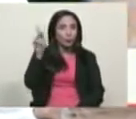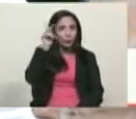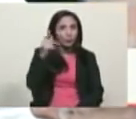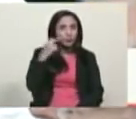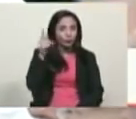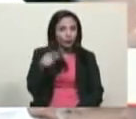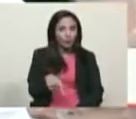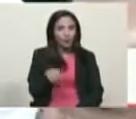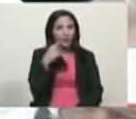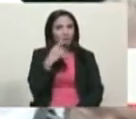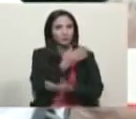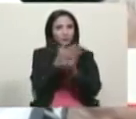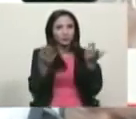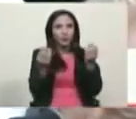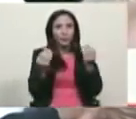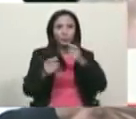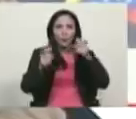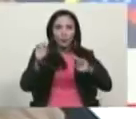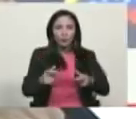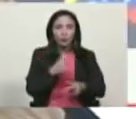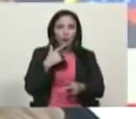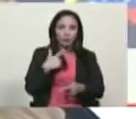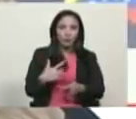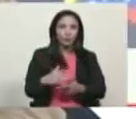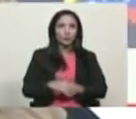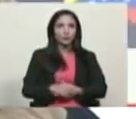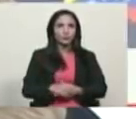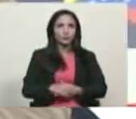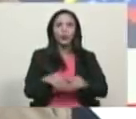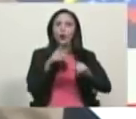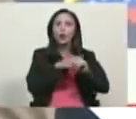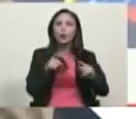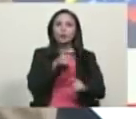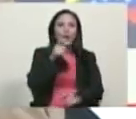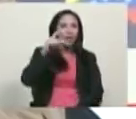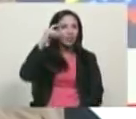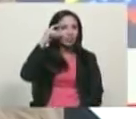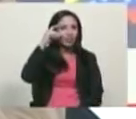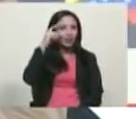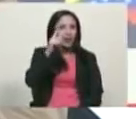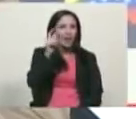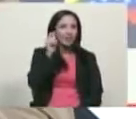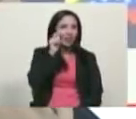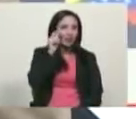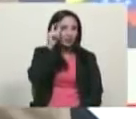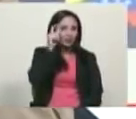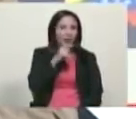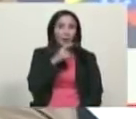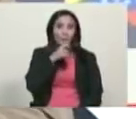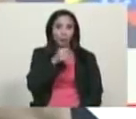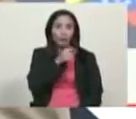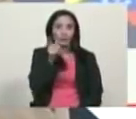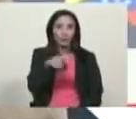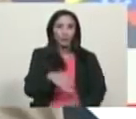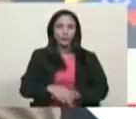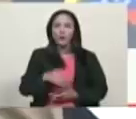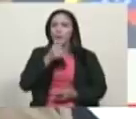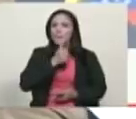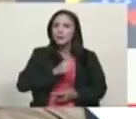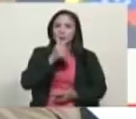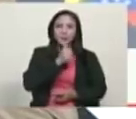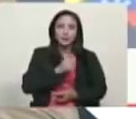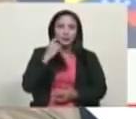tiene. Y William Castillo también. Y Tania, que es periodista. Quien tenga la paciencia de revisar todos